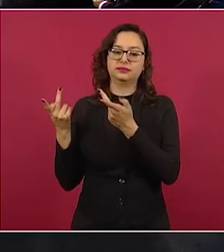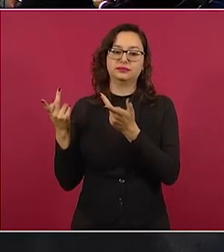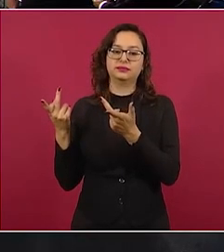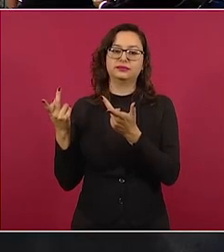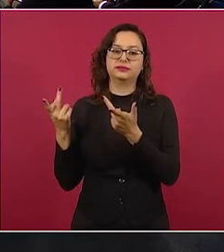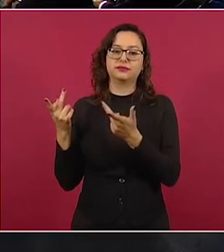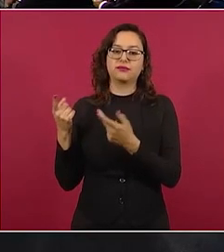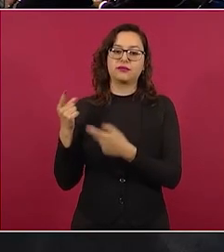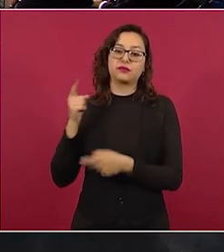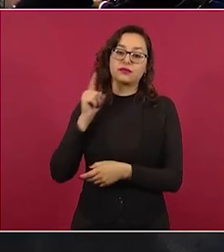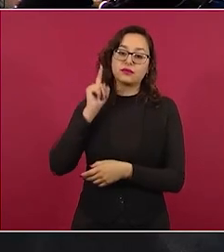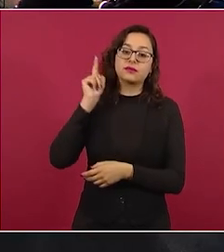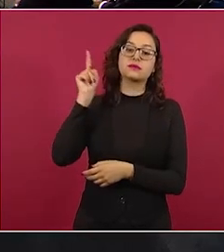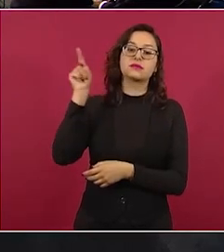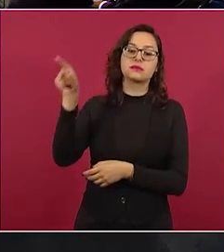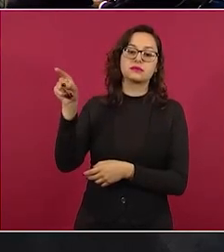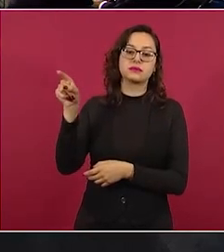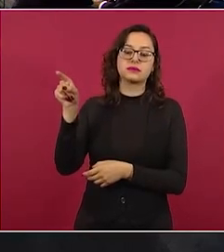a